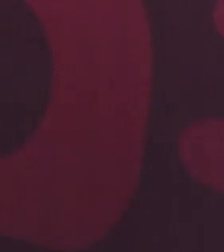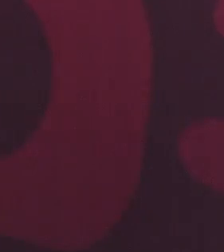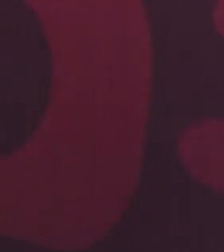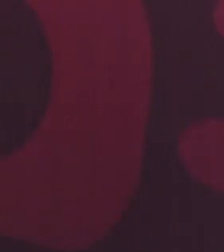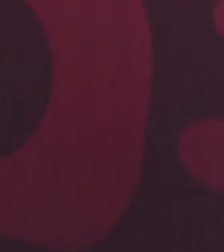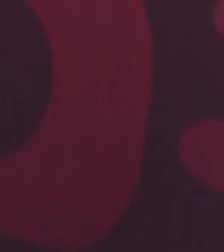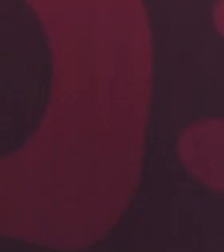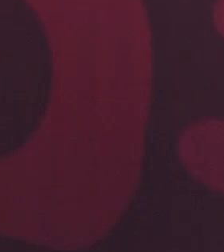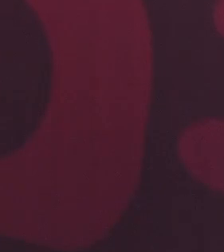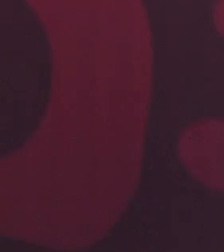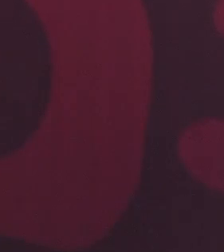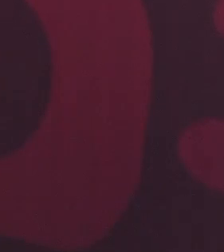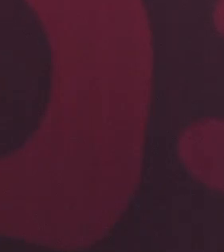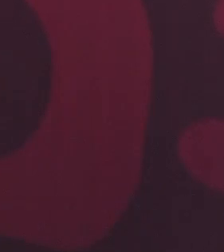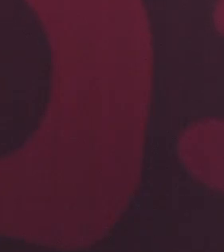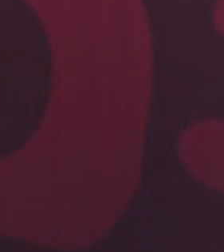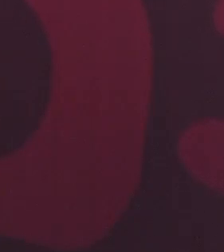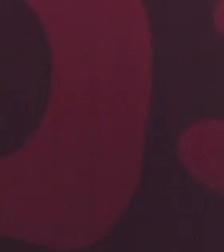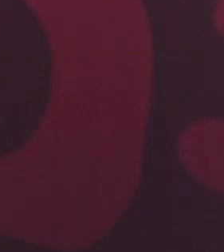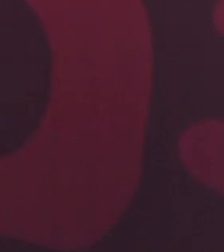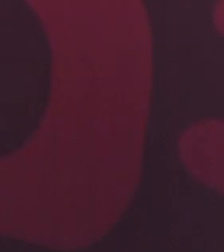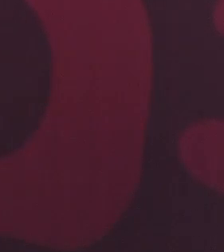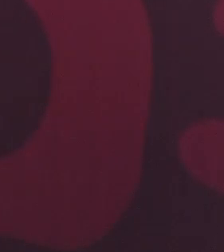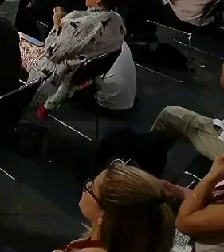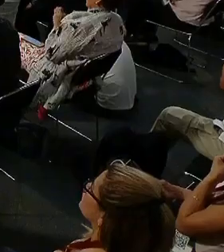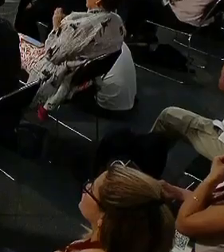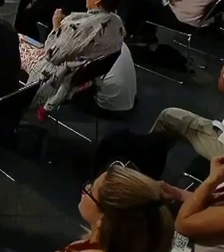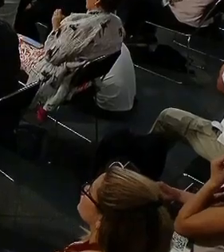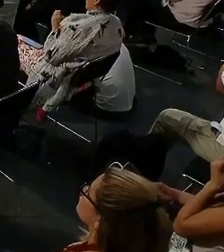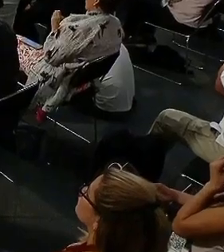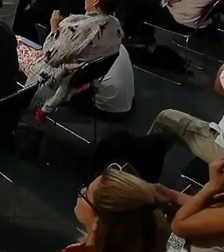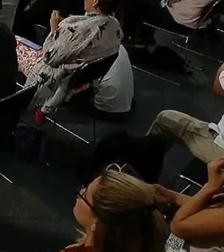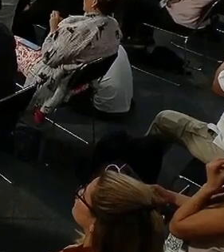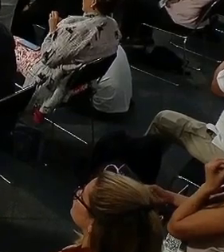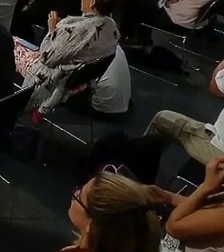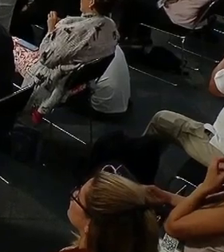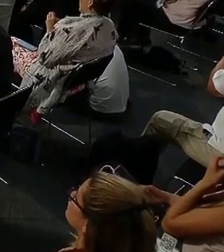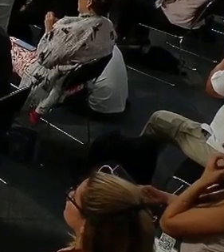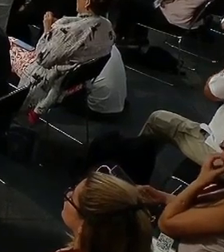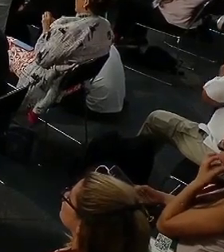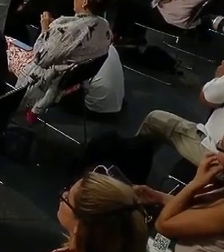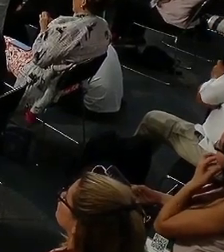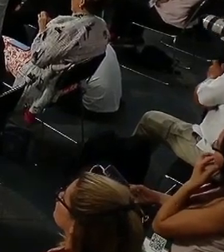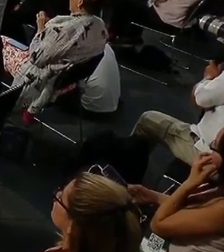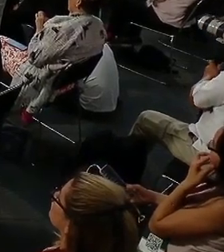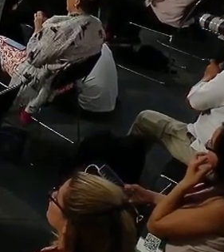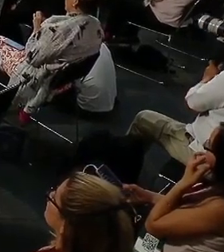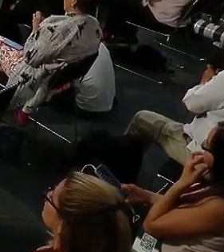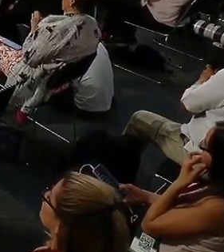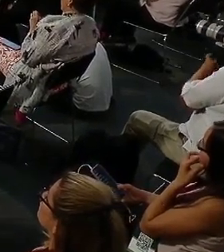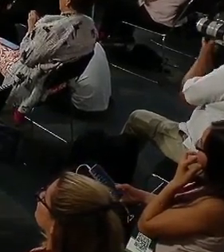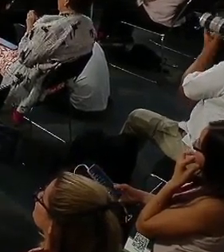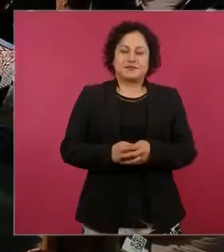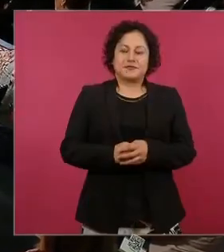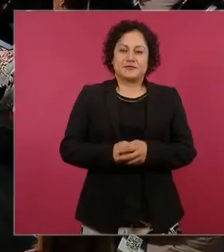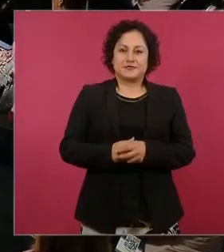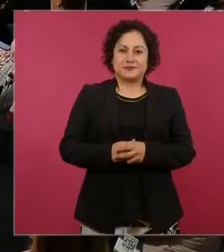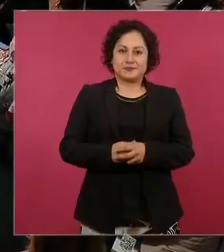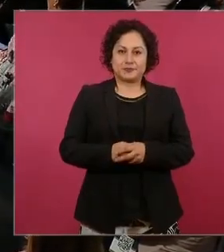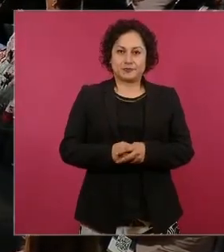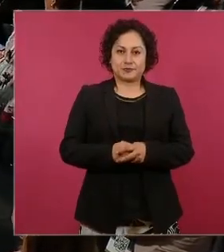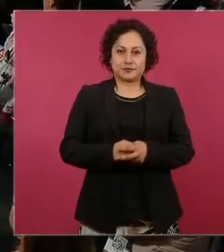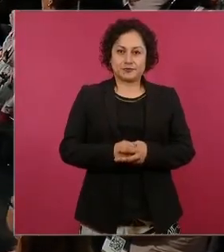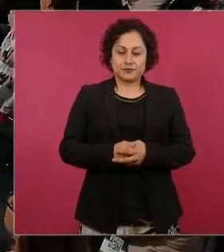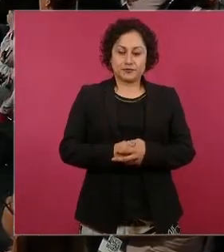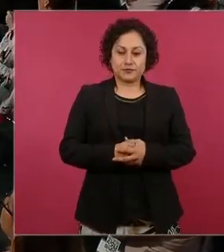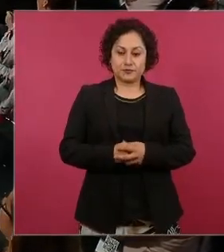si se da a conocer. Aquí el Roma decía que no se dependía de esta información para la campaña. Entonces, con